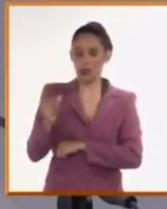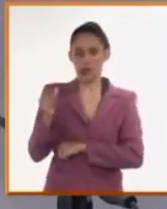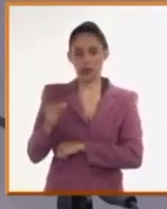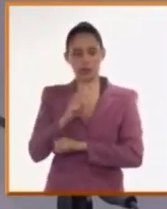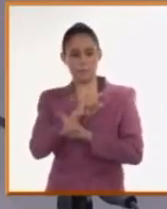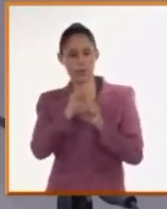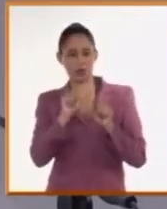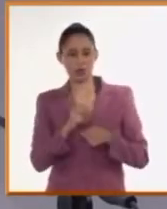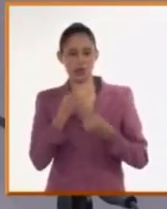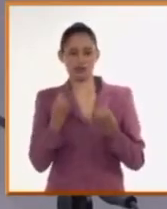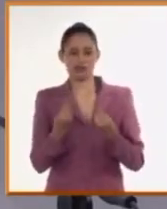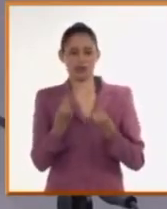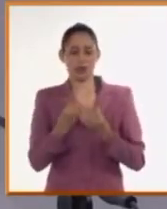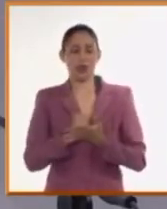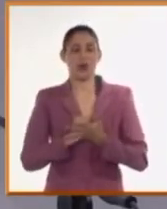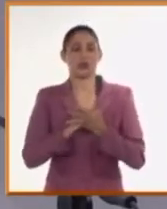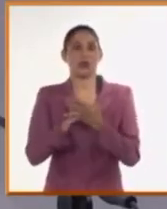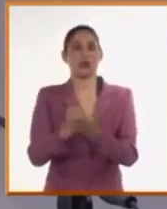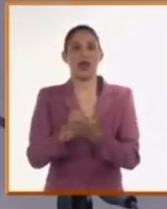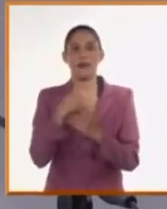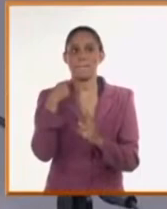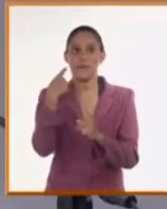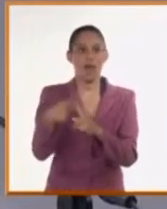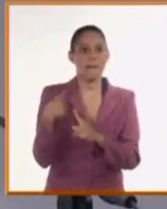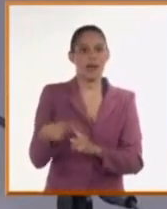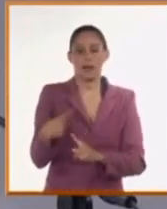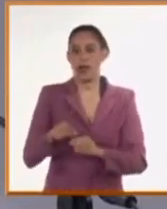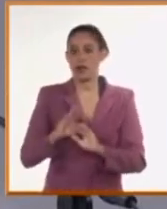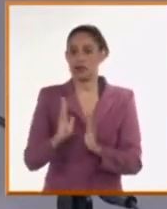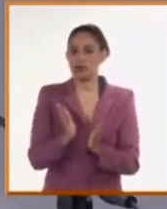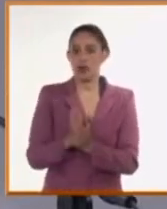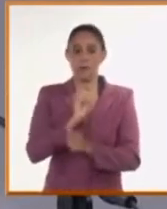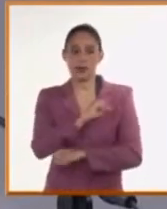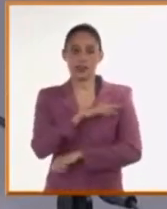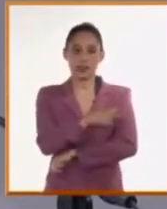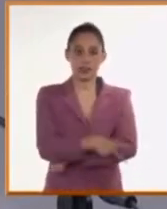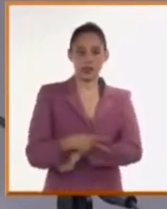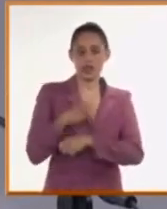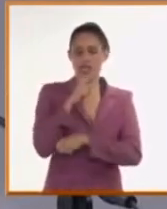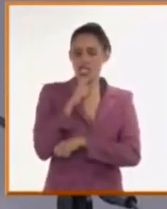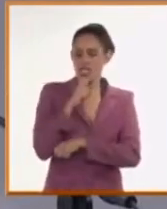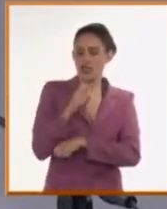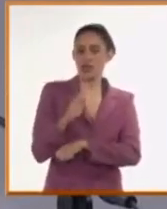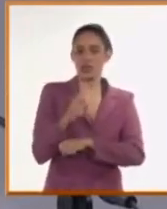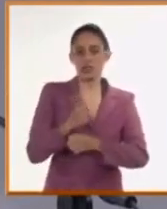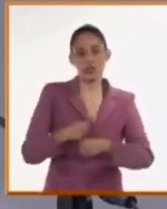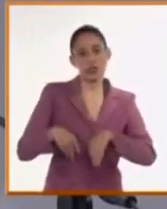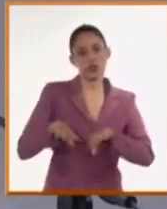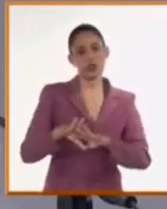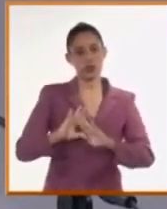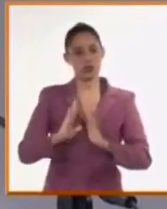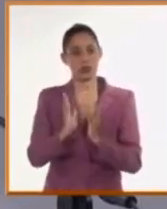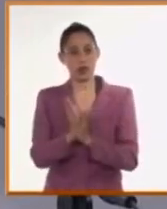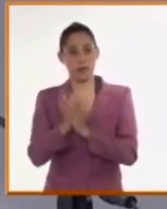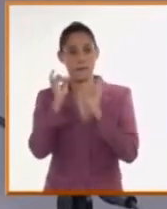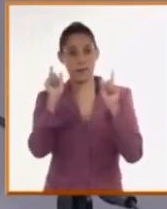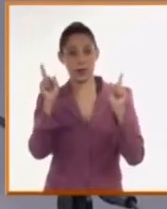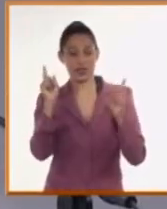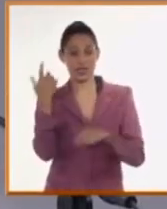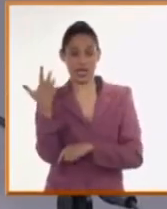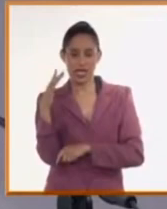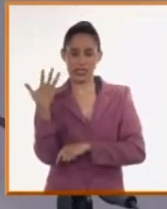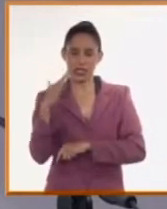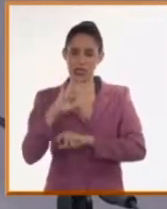Cómo apoyar más Cómo ayudar al pueblo palestino en estas difíciles circunstancias y para la política exterior cubana es asunto